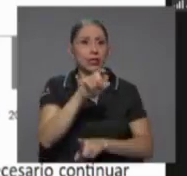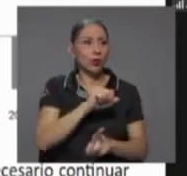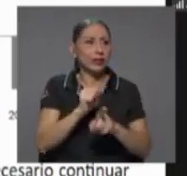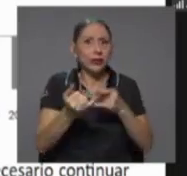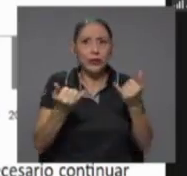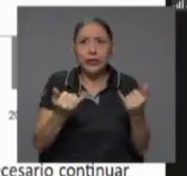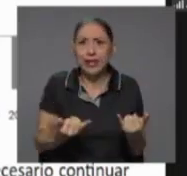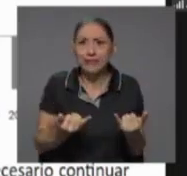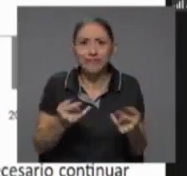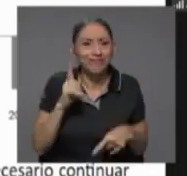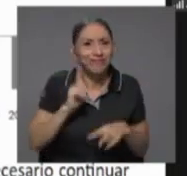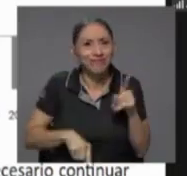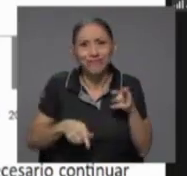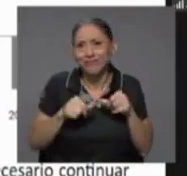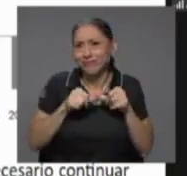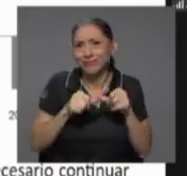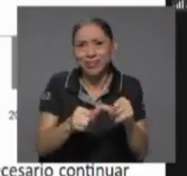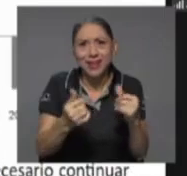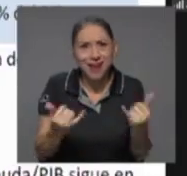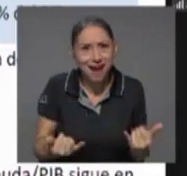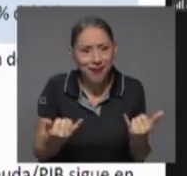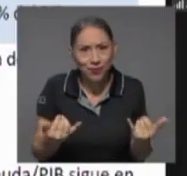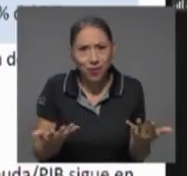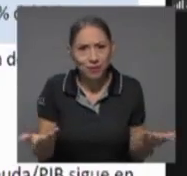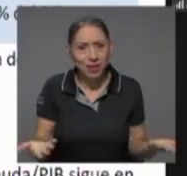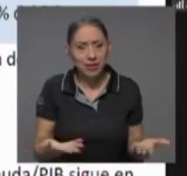insostenibilidad que tenemos actualmente.